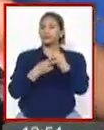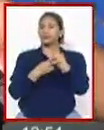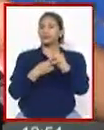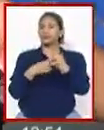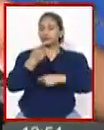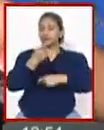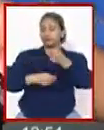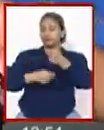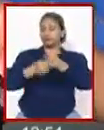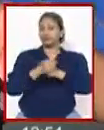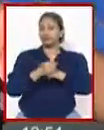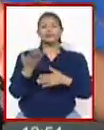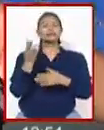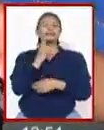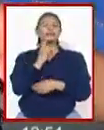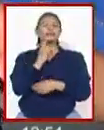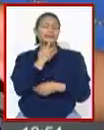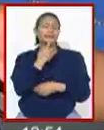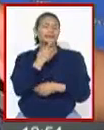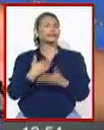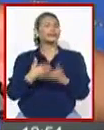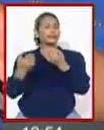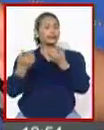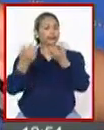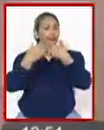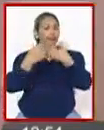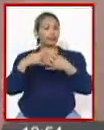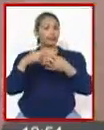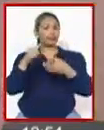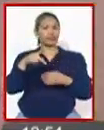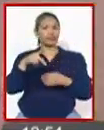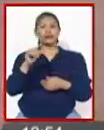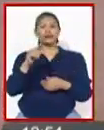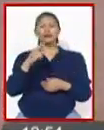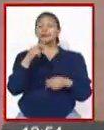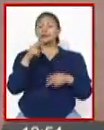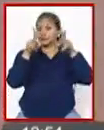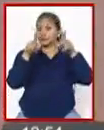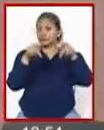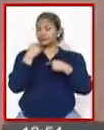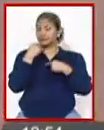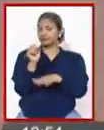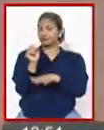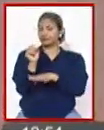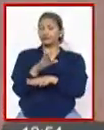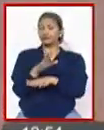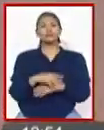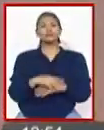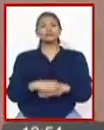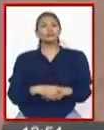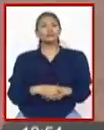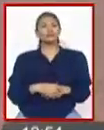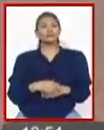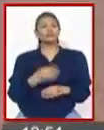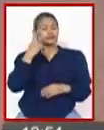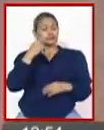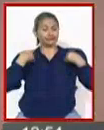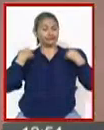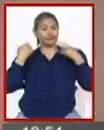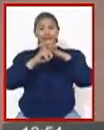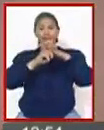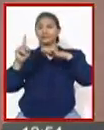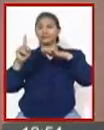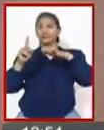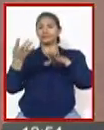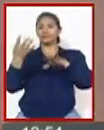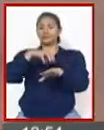negocio, tenía pensionado de la fábrica Apolo. Los vecinos fueron quienes dieron el aviso a la dueña de casa y vieron que el joven huyó del lugar